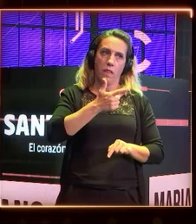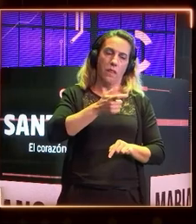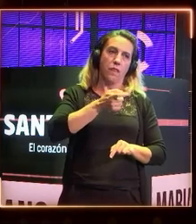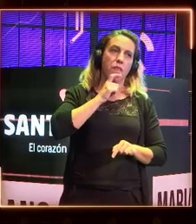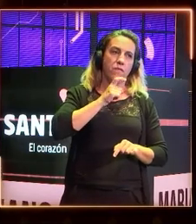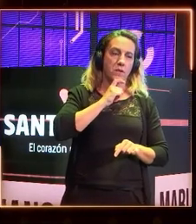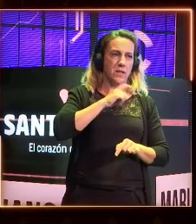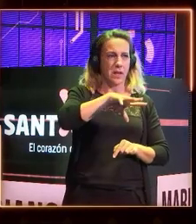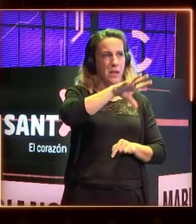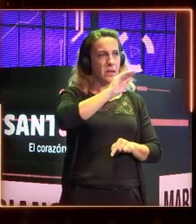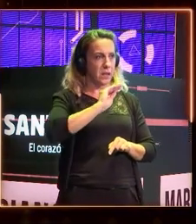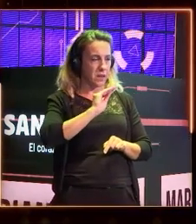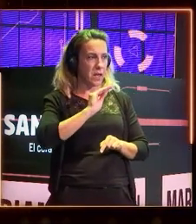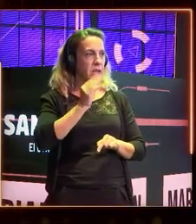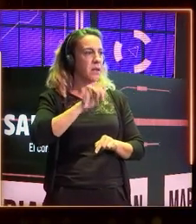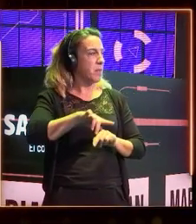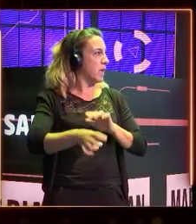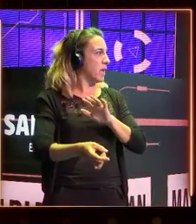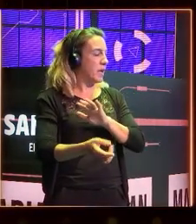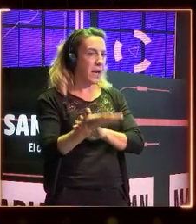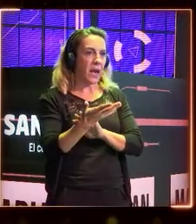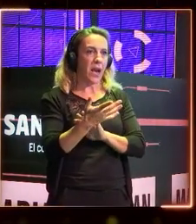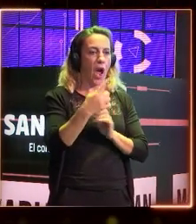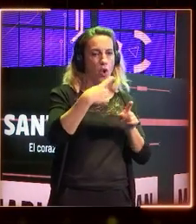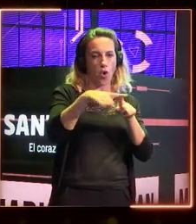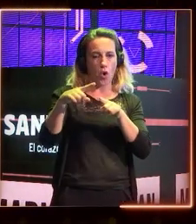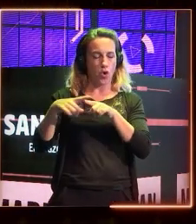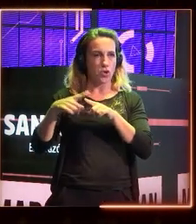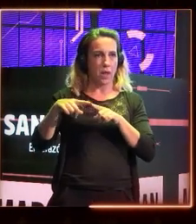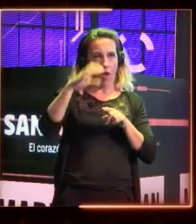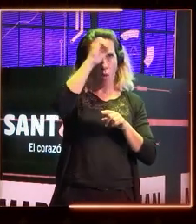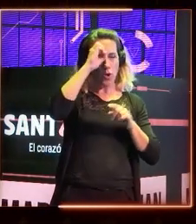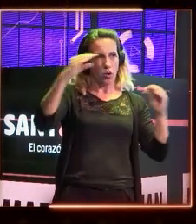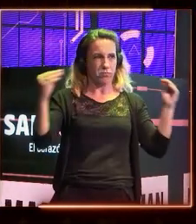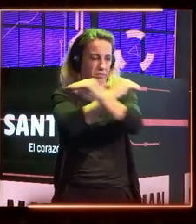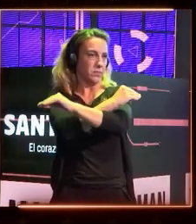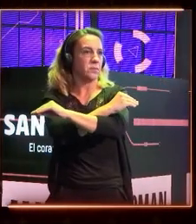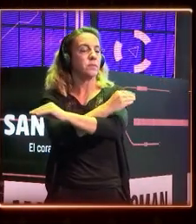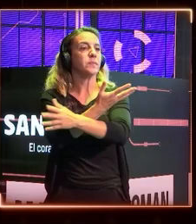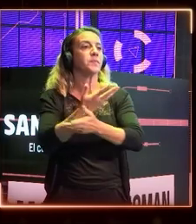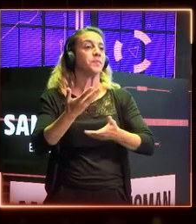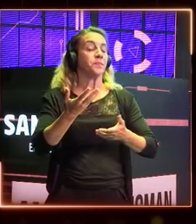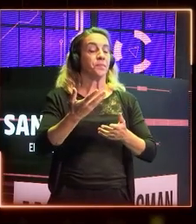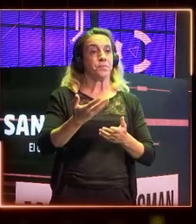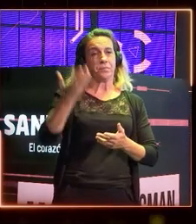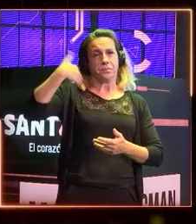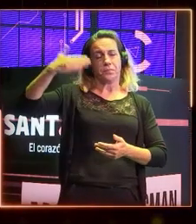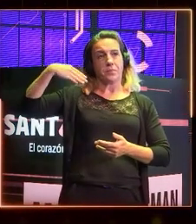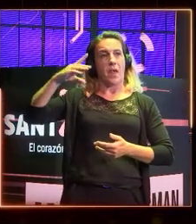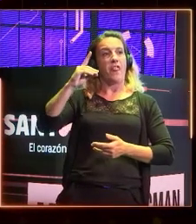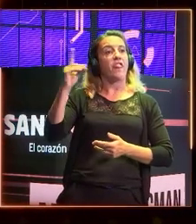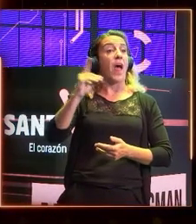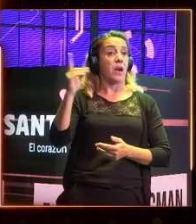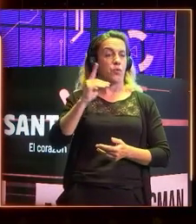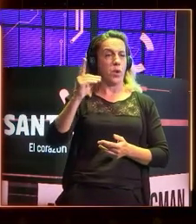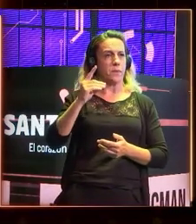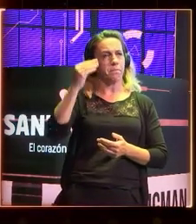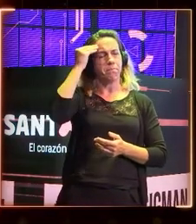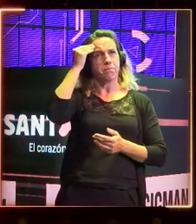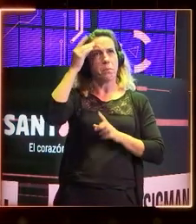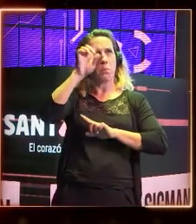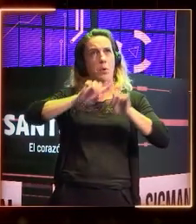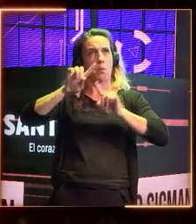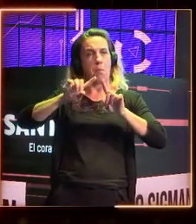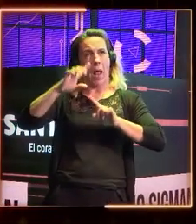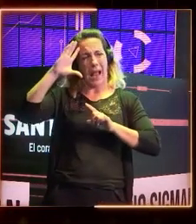y que genera muchísima fricción en cómo nos vinculamos con la Inteligencia artificial hace mucho tiempo Darwin se preguntaba por otro problema muy difícil no el